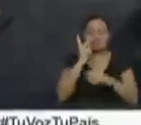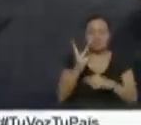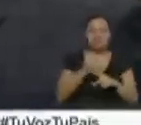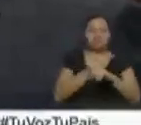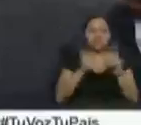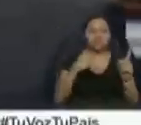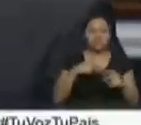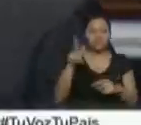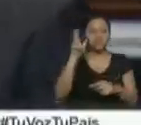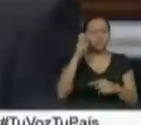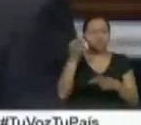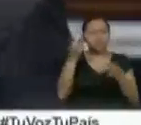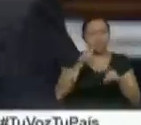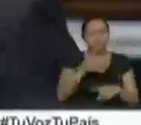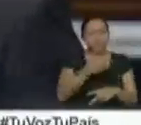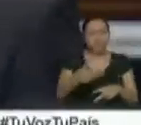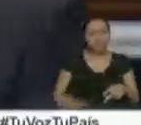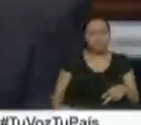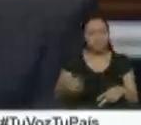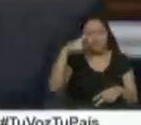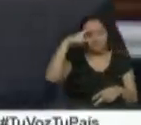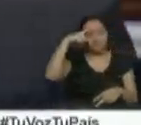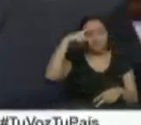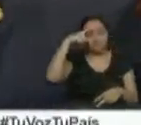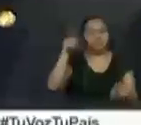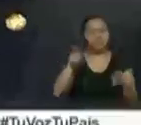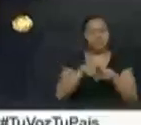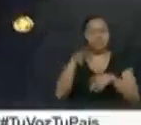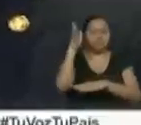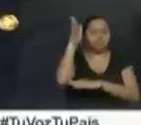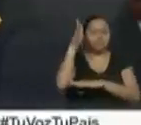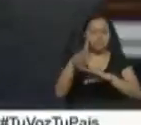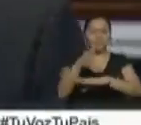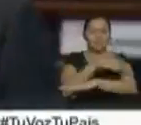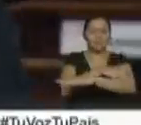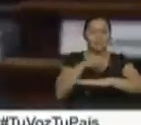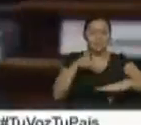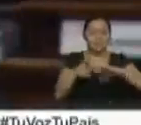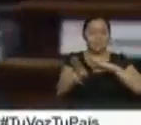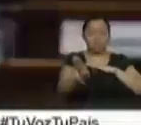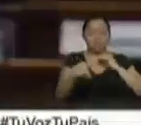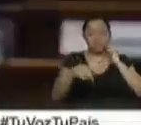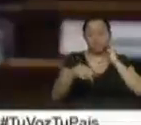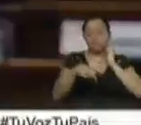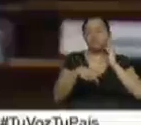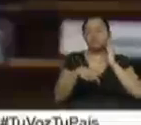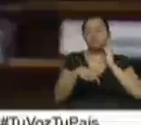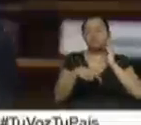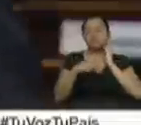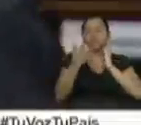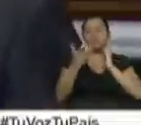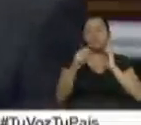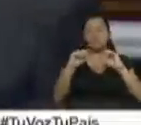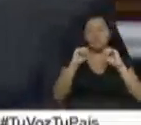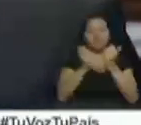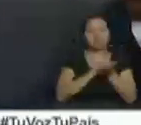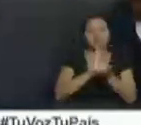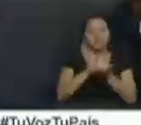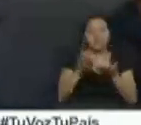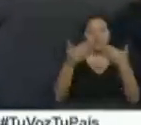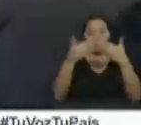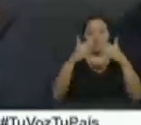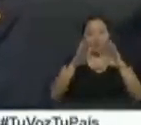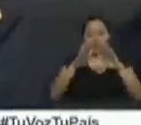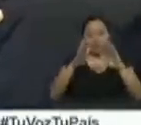le escuchamos a usted, presidente Serrano, en su intervención inaugural, que usted quiere una asamblea de puertas